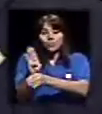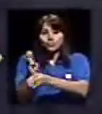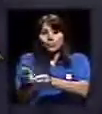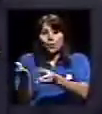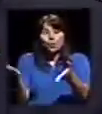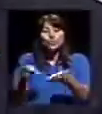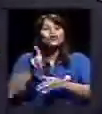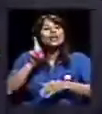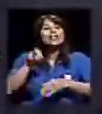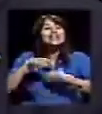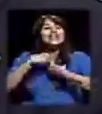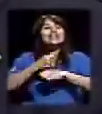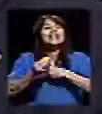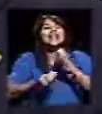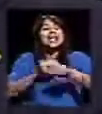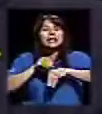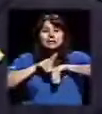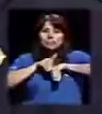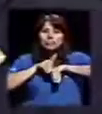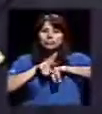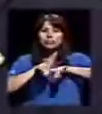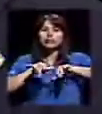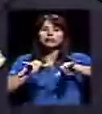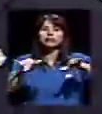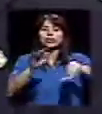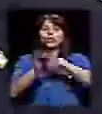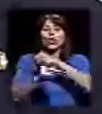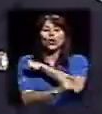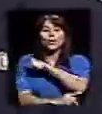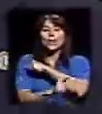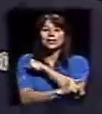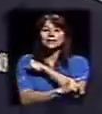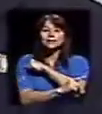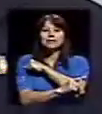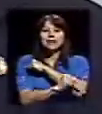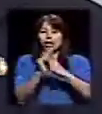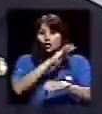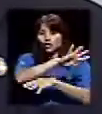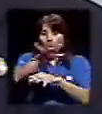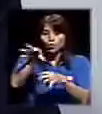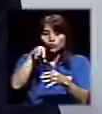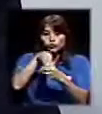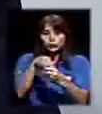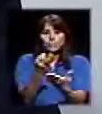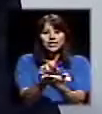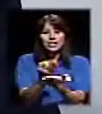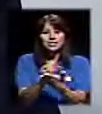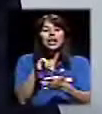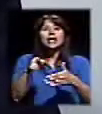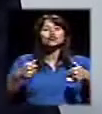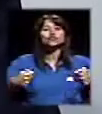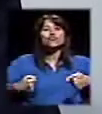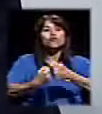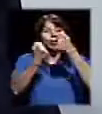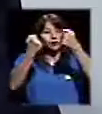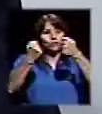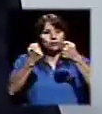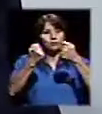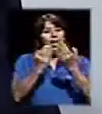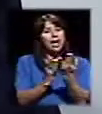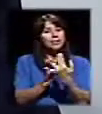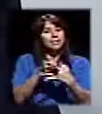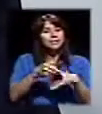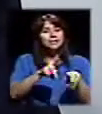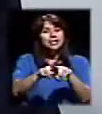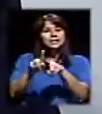la inclusión financiera que llaman algunos, a todo el país. Y eso es un reto que se da a través de distintas